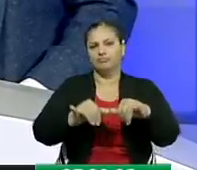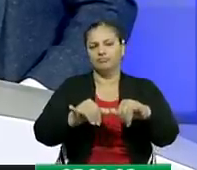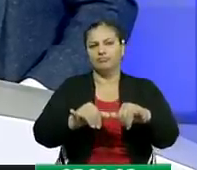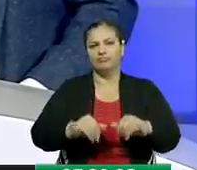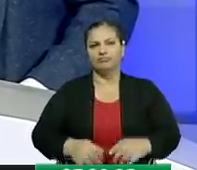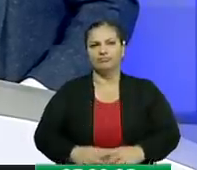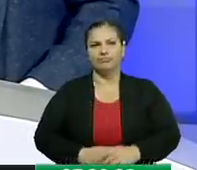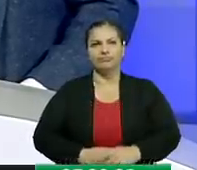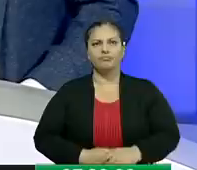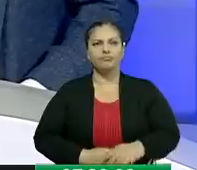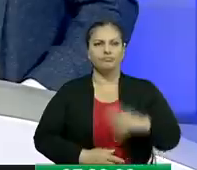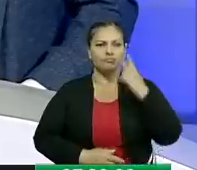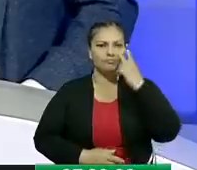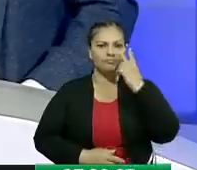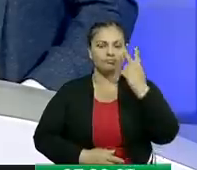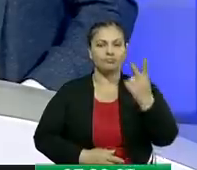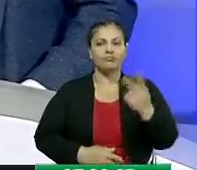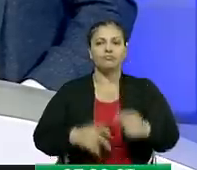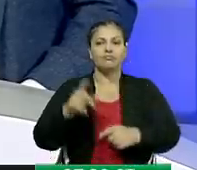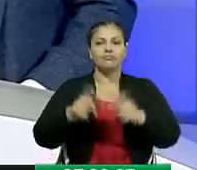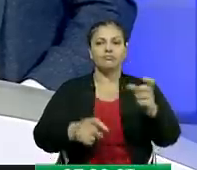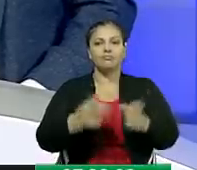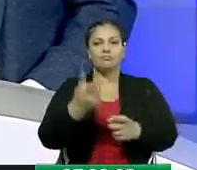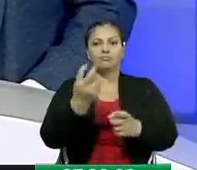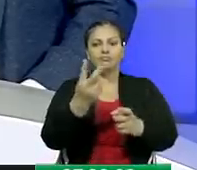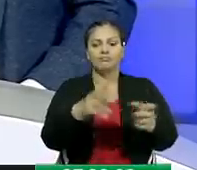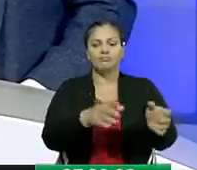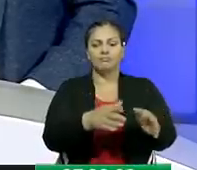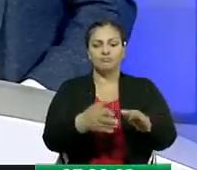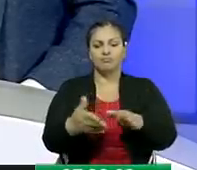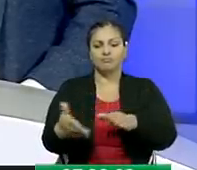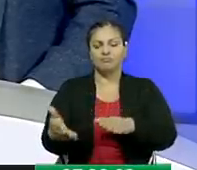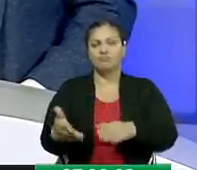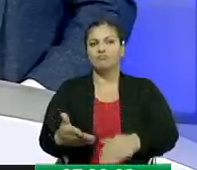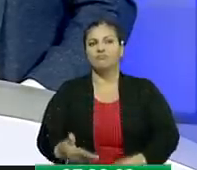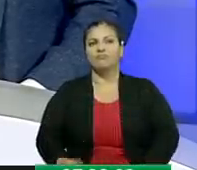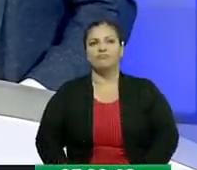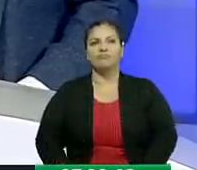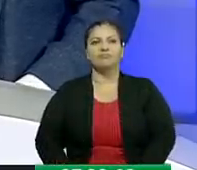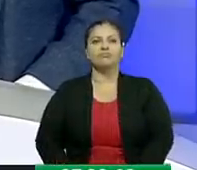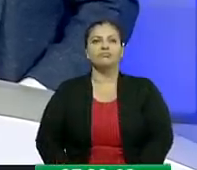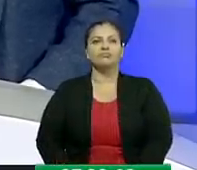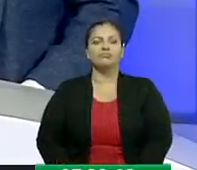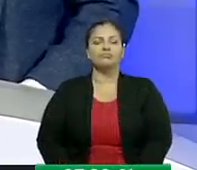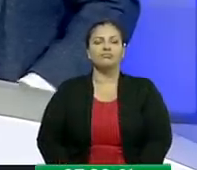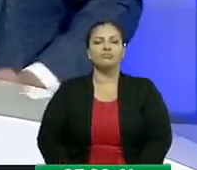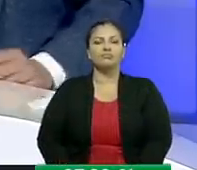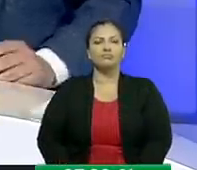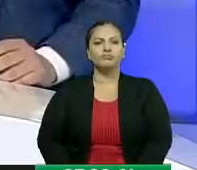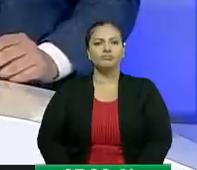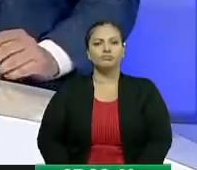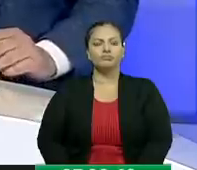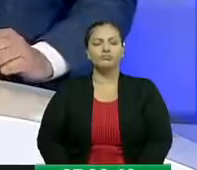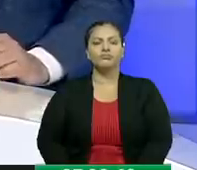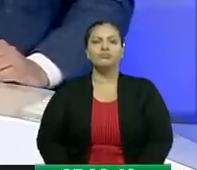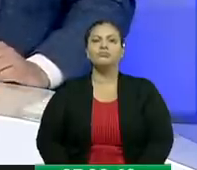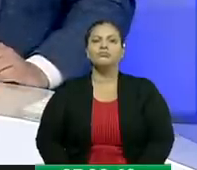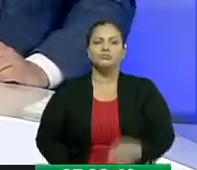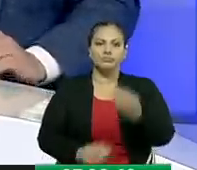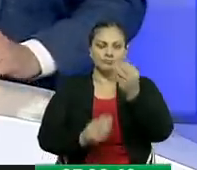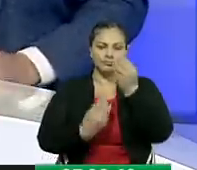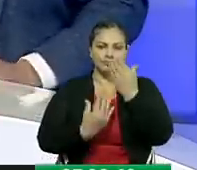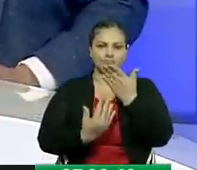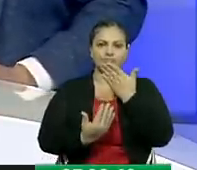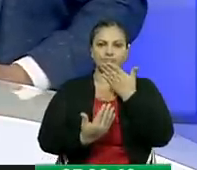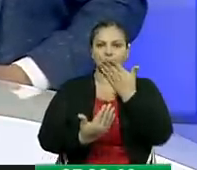velorio de los 12 cadáveres hinchas del Barcelona Sporting Club. José Luis. Muchísimas gracias, José, por